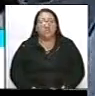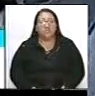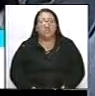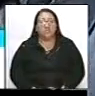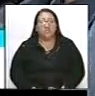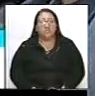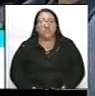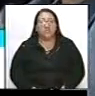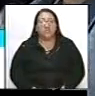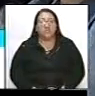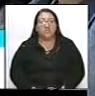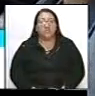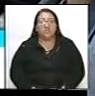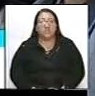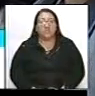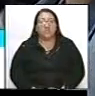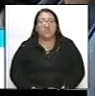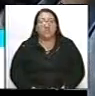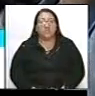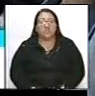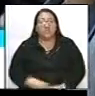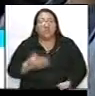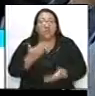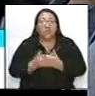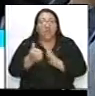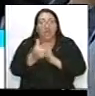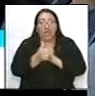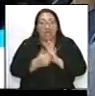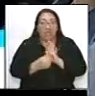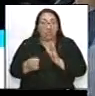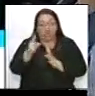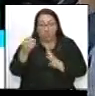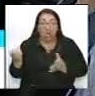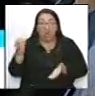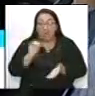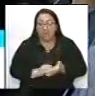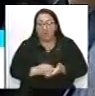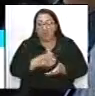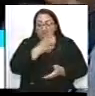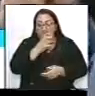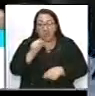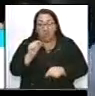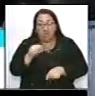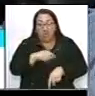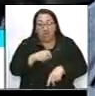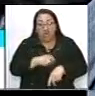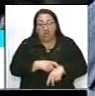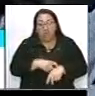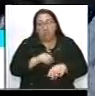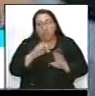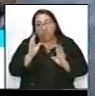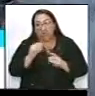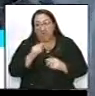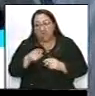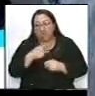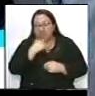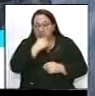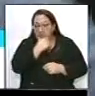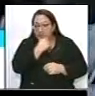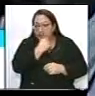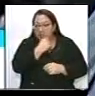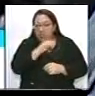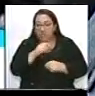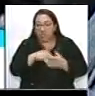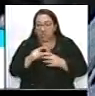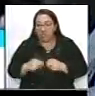esta agenda que usted lo puso y que yo no sé por qué usted a las pocas horas, o si es que le han tergiversado lo